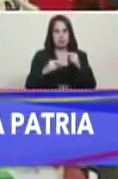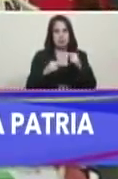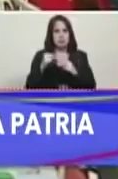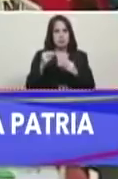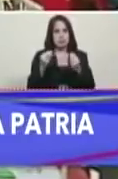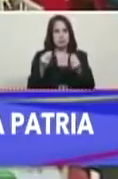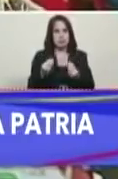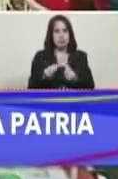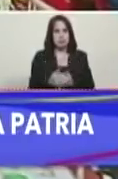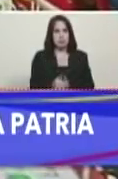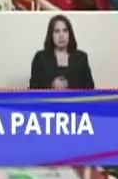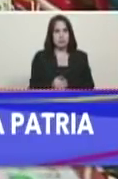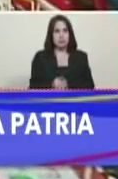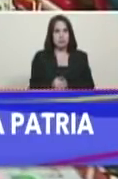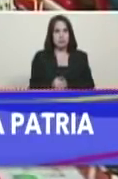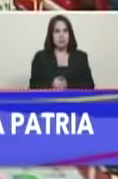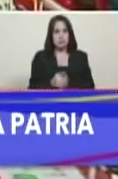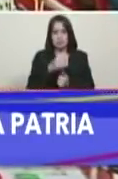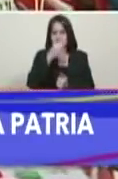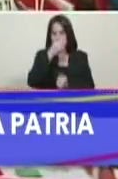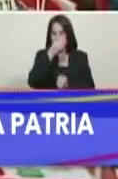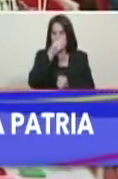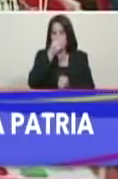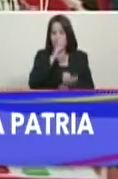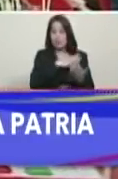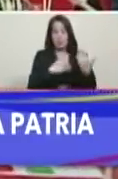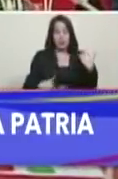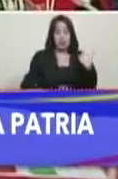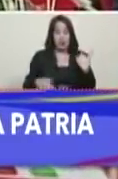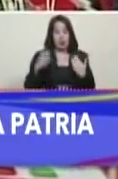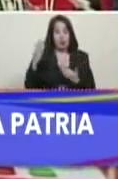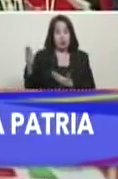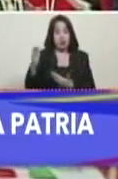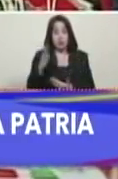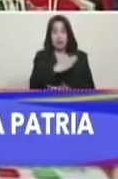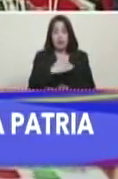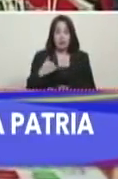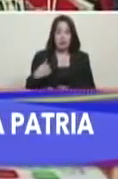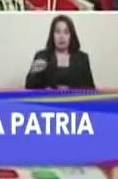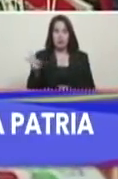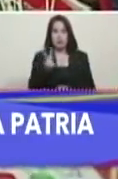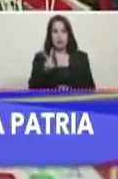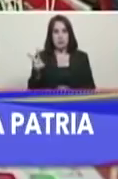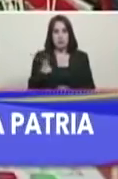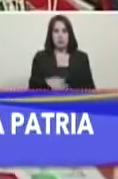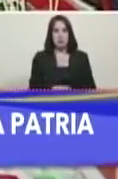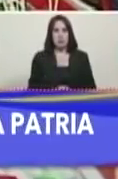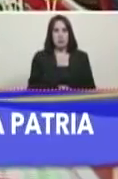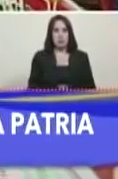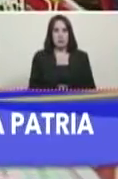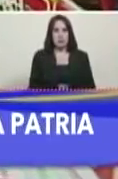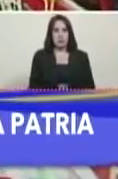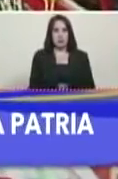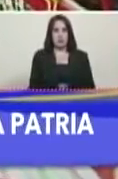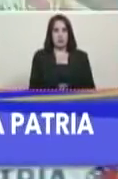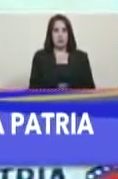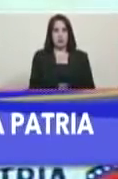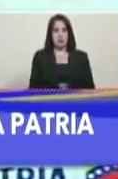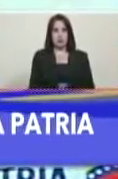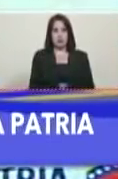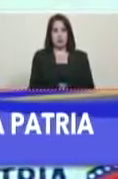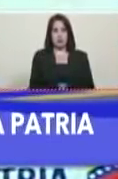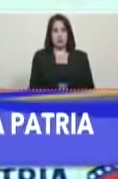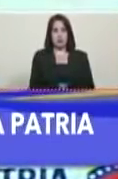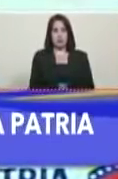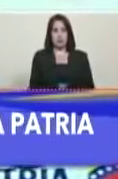que nuestro presidente y que usted quiere para Venezuela. Bueno, extraordinario